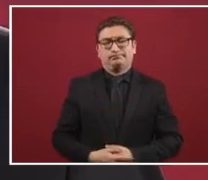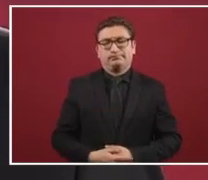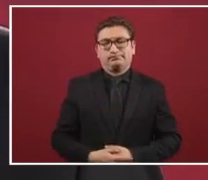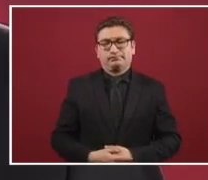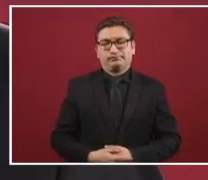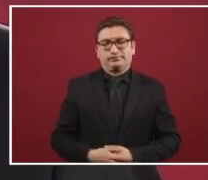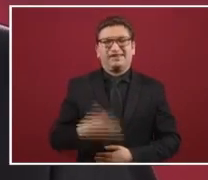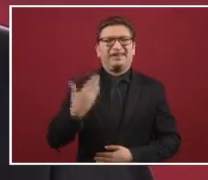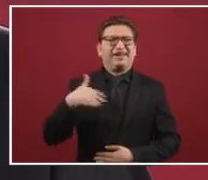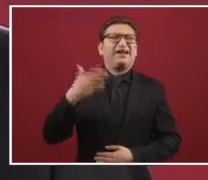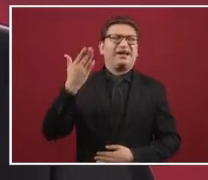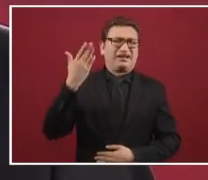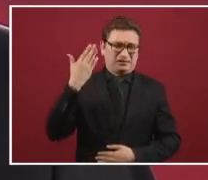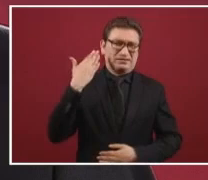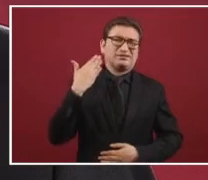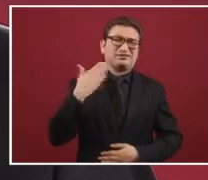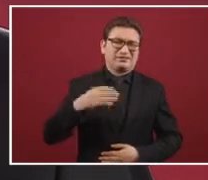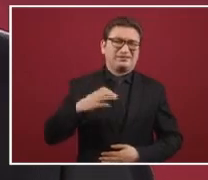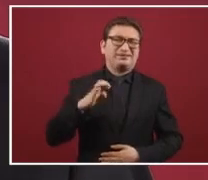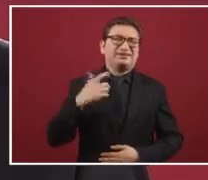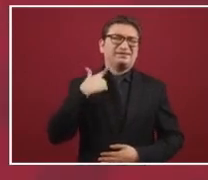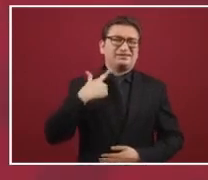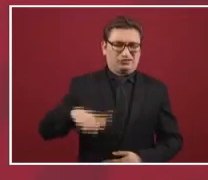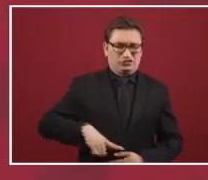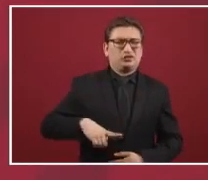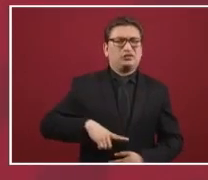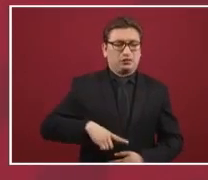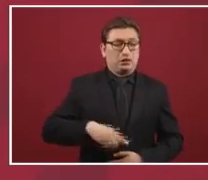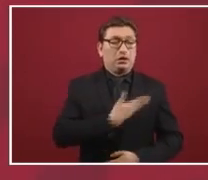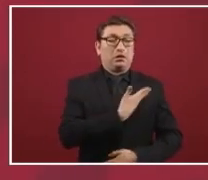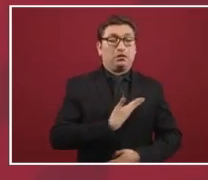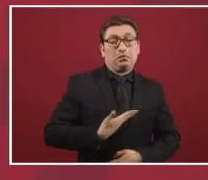como era antes, que el presidente